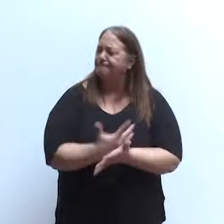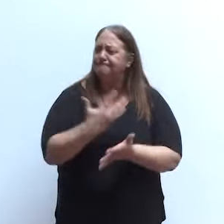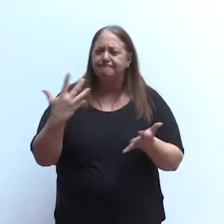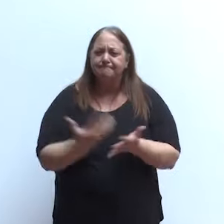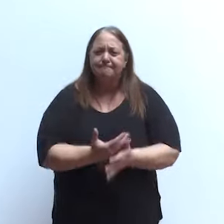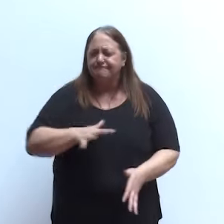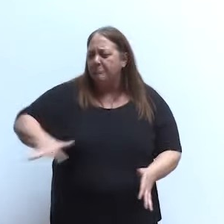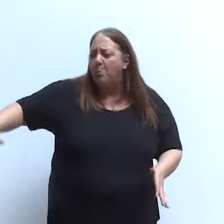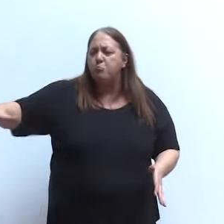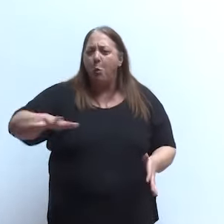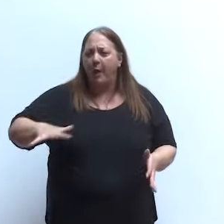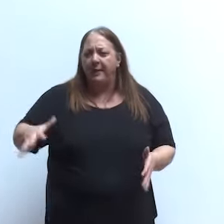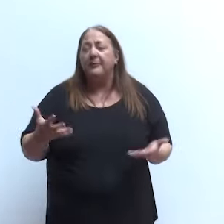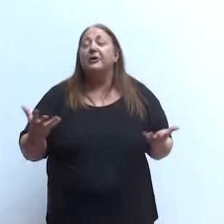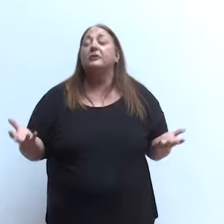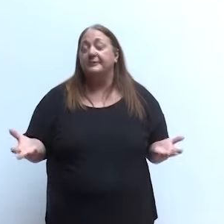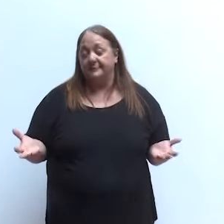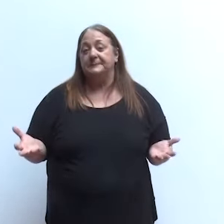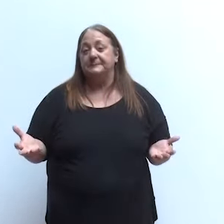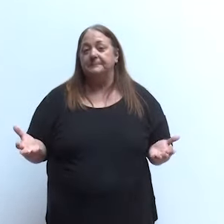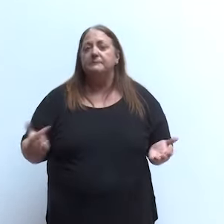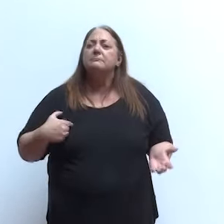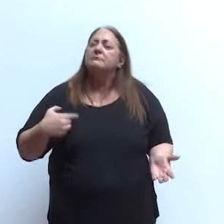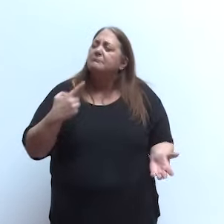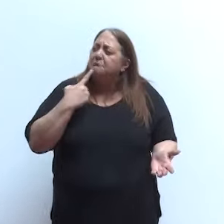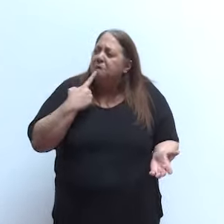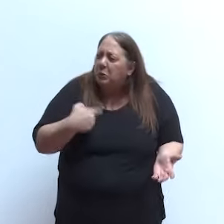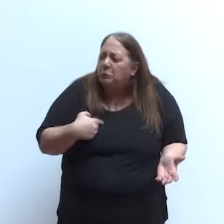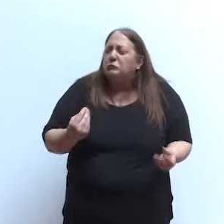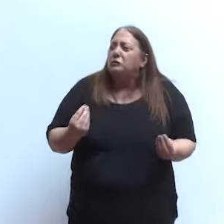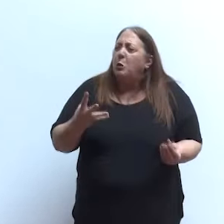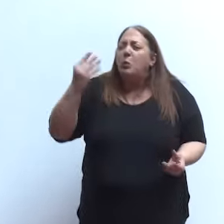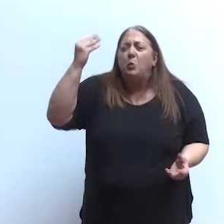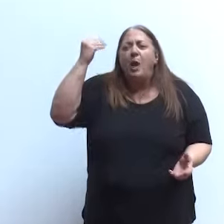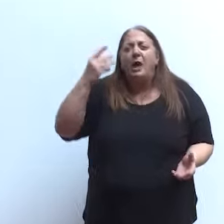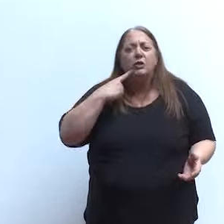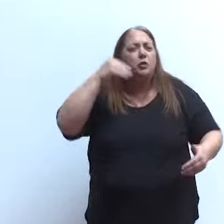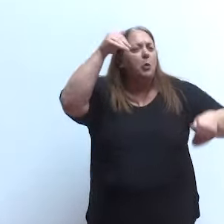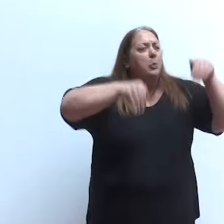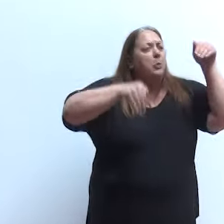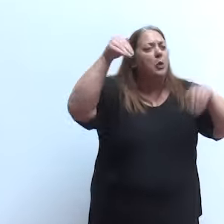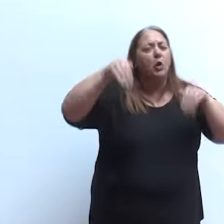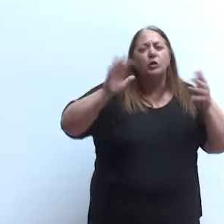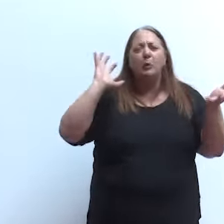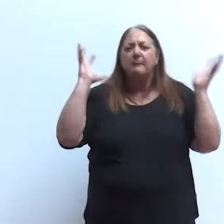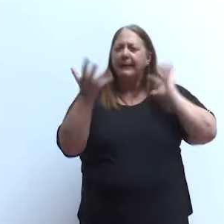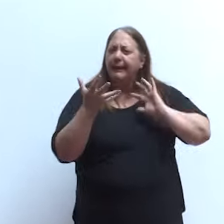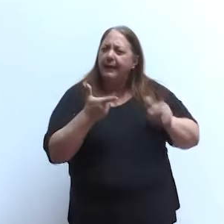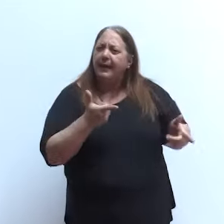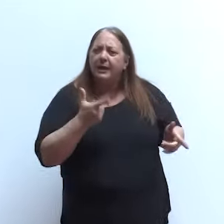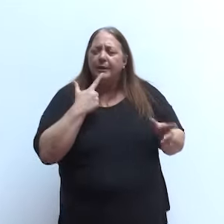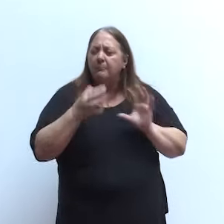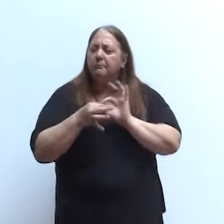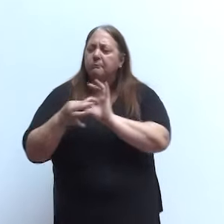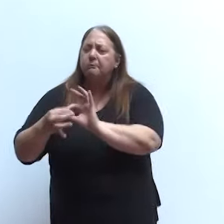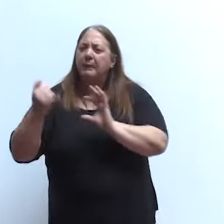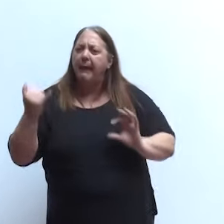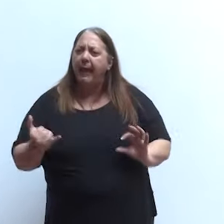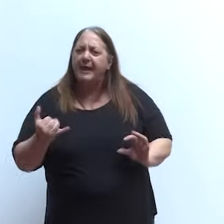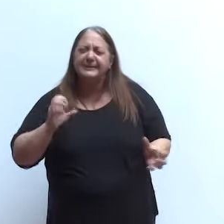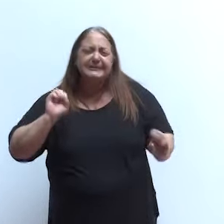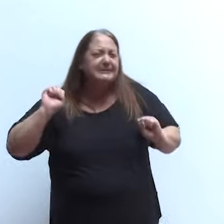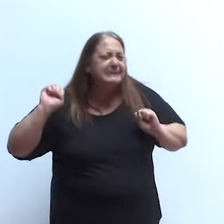Javier cuánto me pregunto también cuánto del voto de a mi ley está vinculado a la rabia o